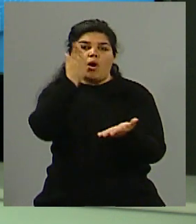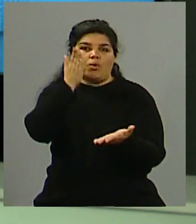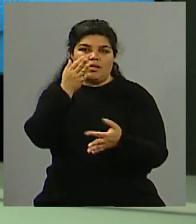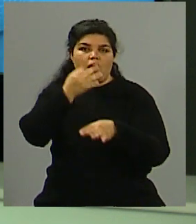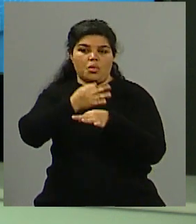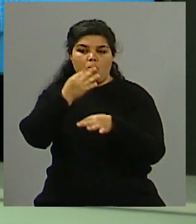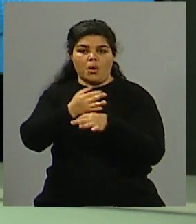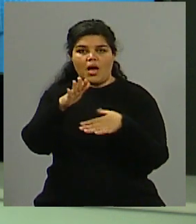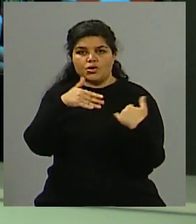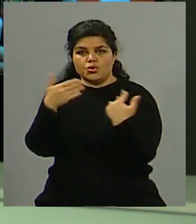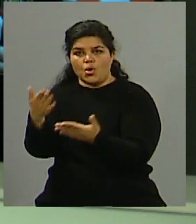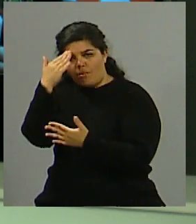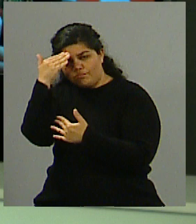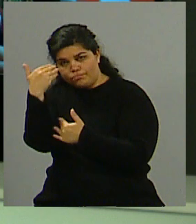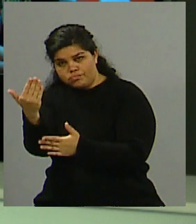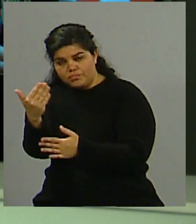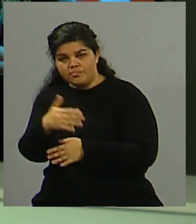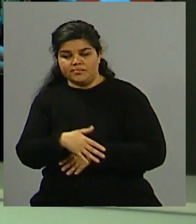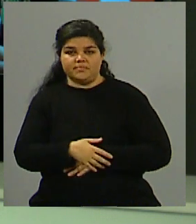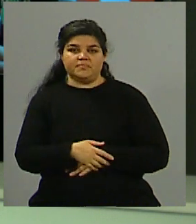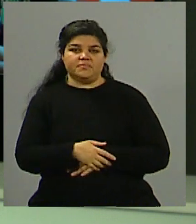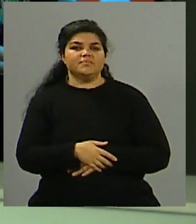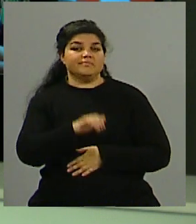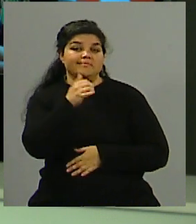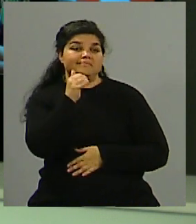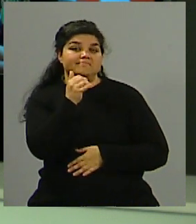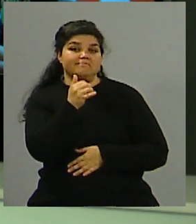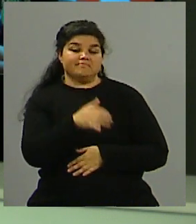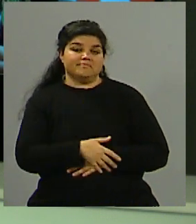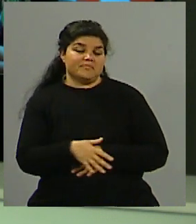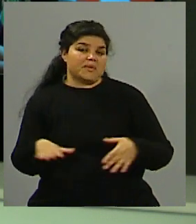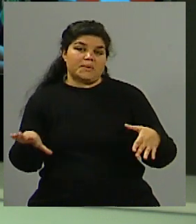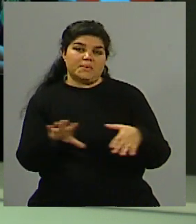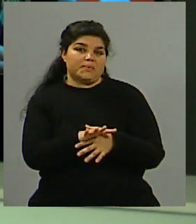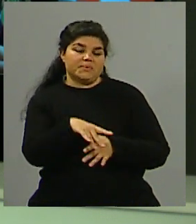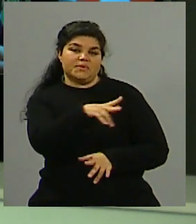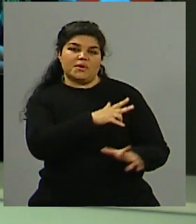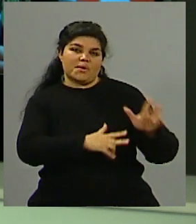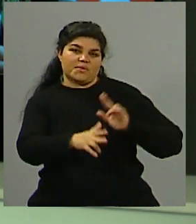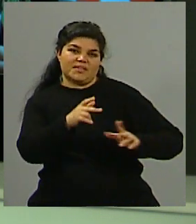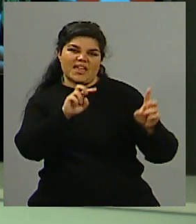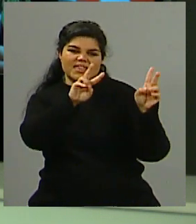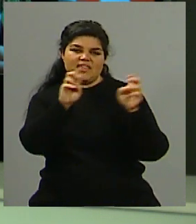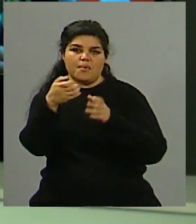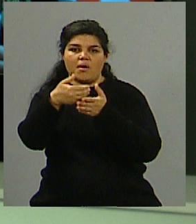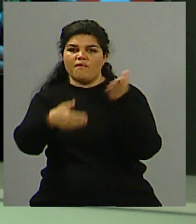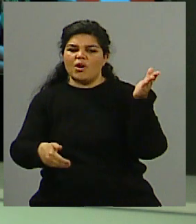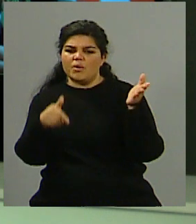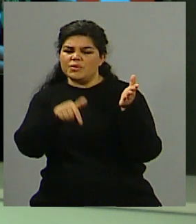tema complejo, polémico, como bien señalás, con